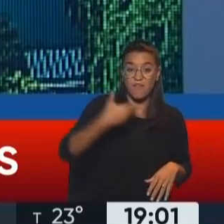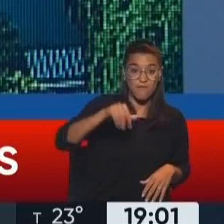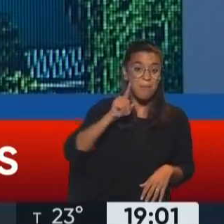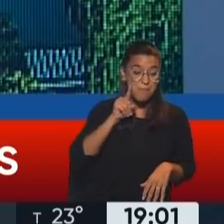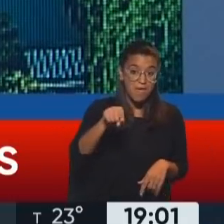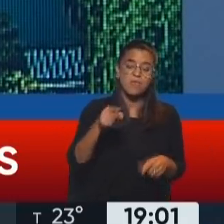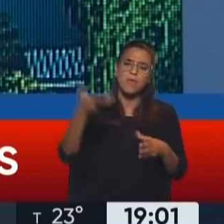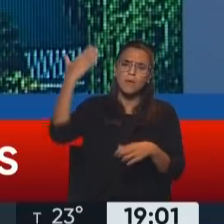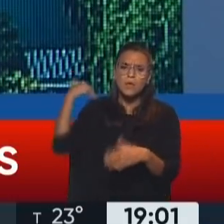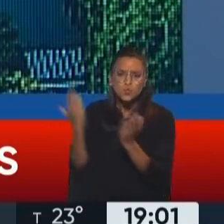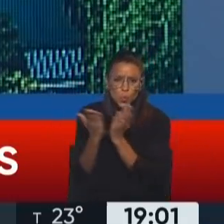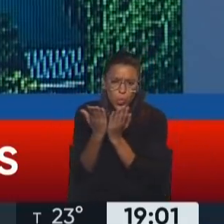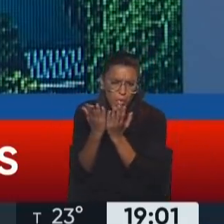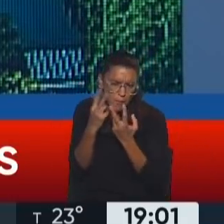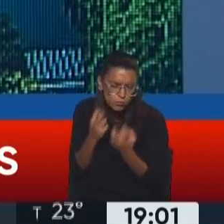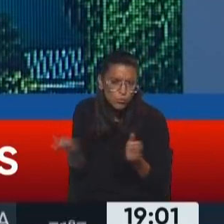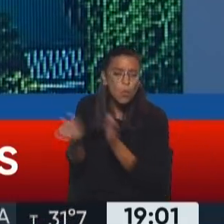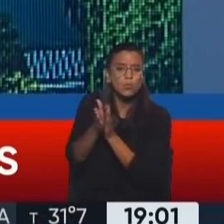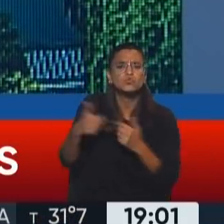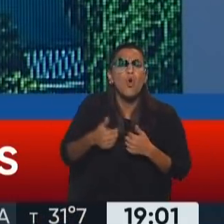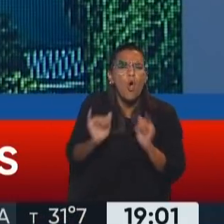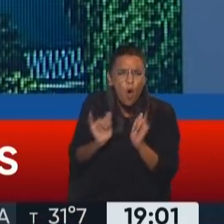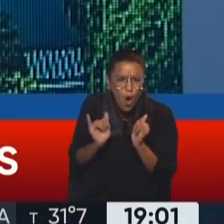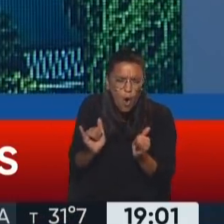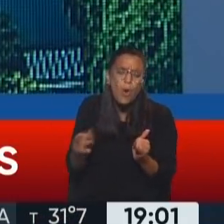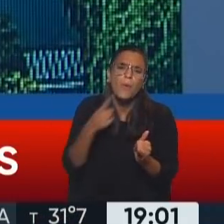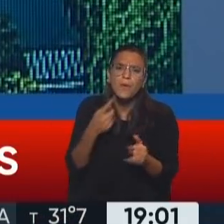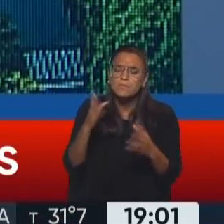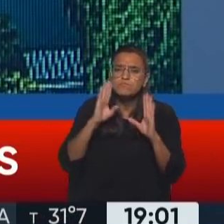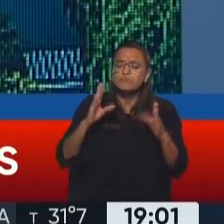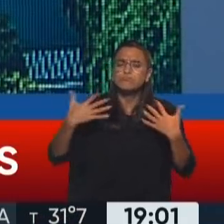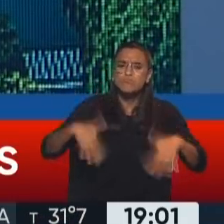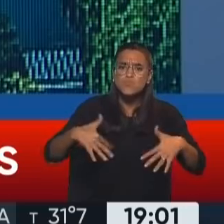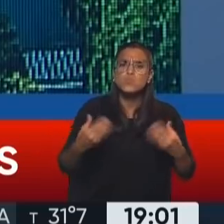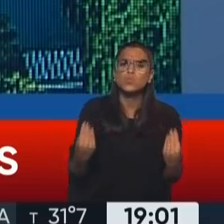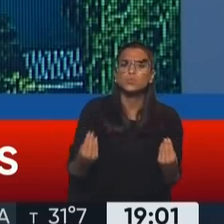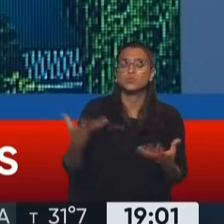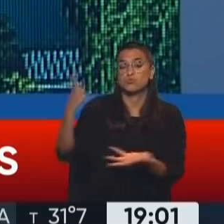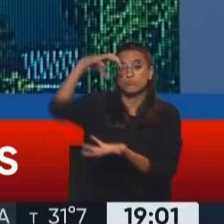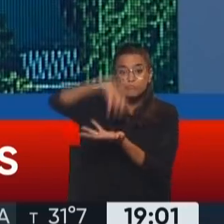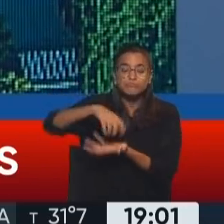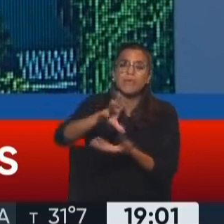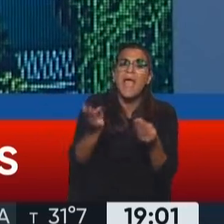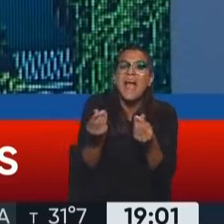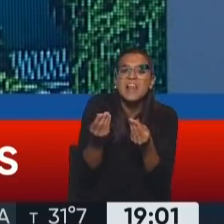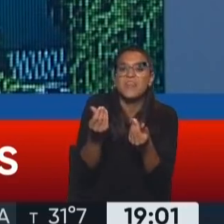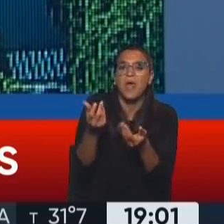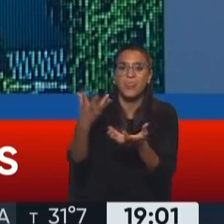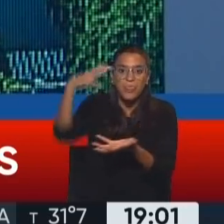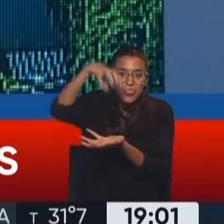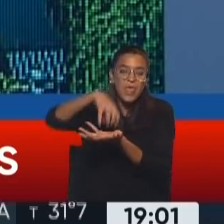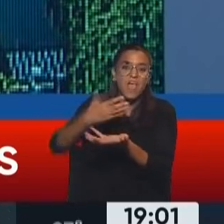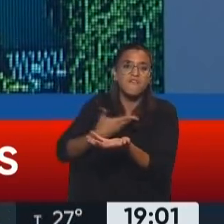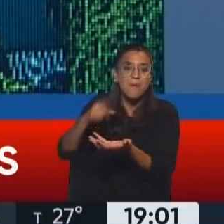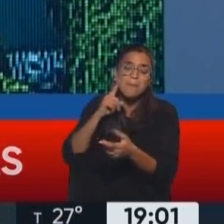externo, y yo recuerdo que a mí, a título personal, siendo muy joven, algo que me llamó mucho la atención es que son organismos que predican la calidad institucional y, sin embargo, han